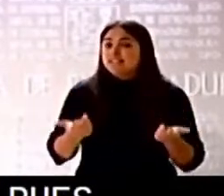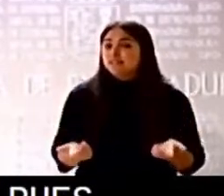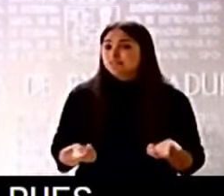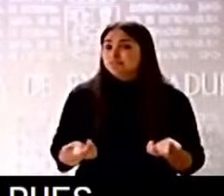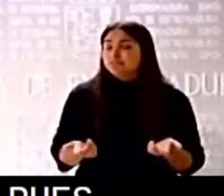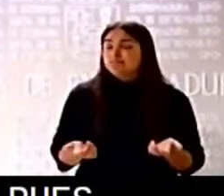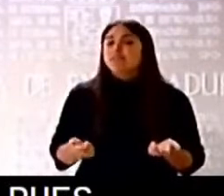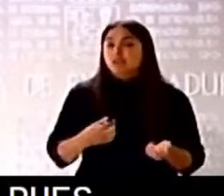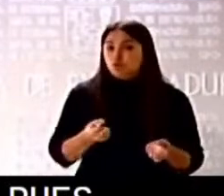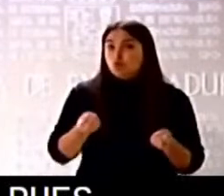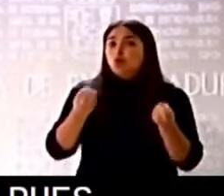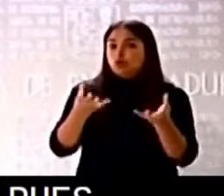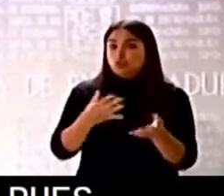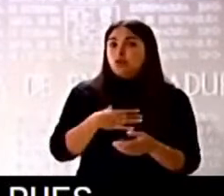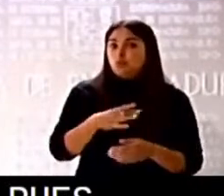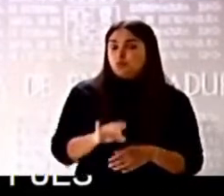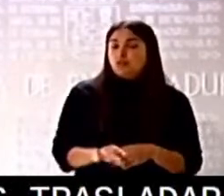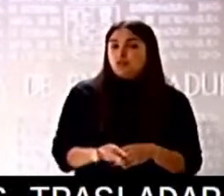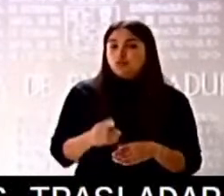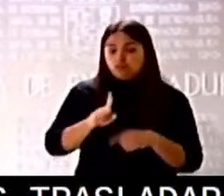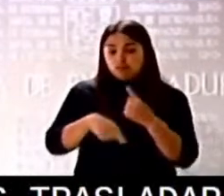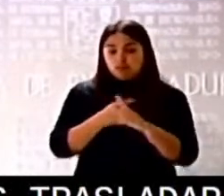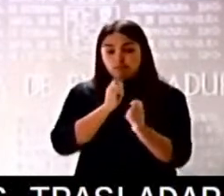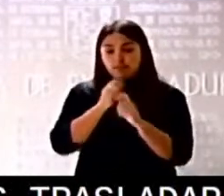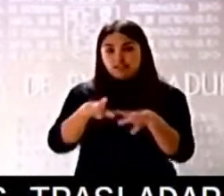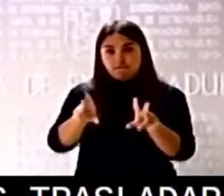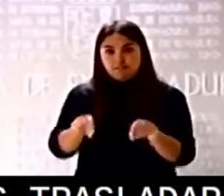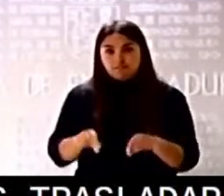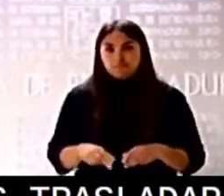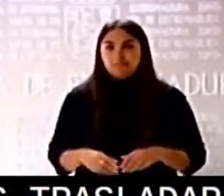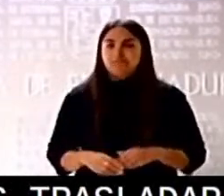que te podemos trasladar al término de la rueda de prensa.